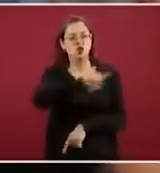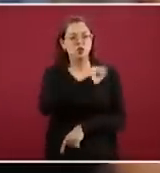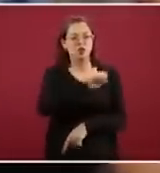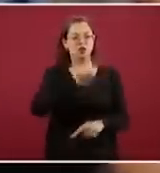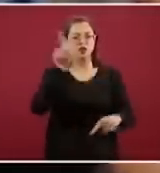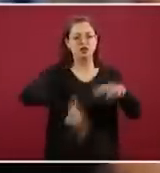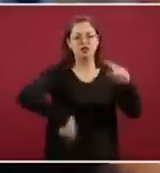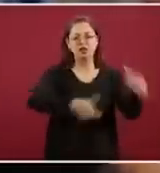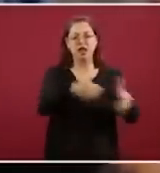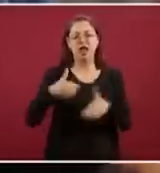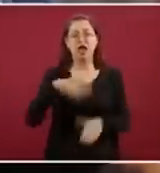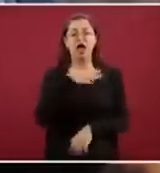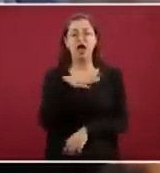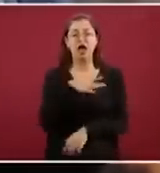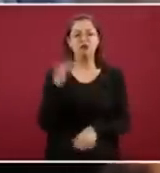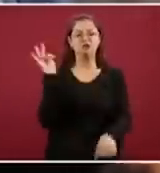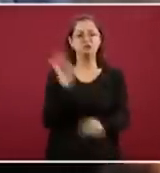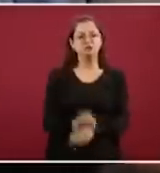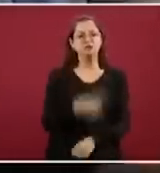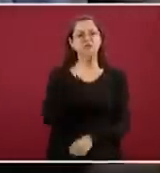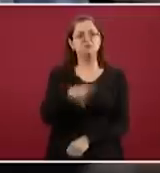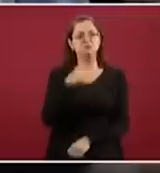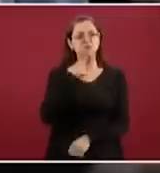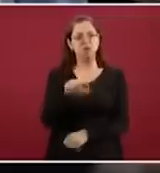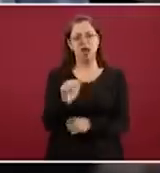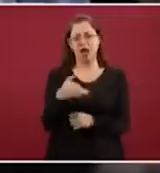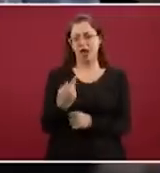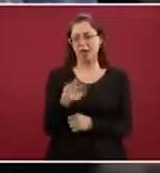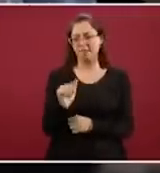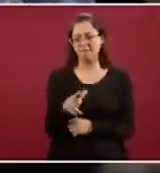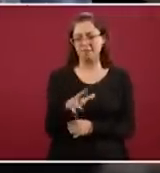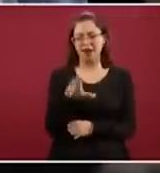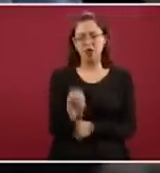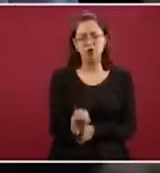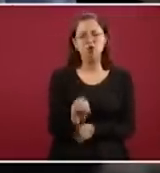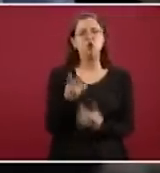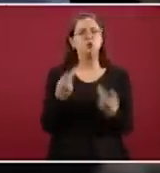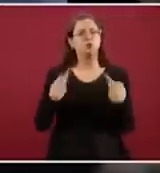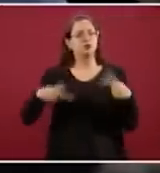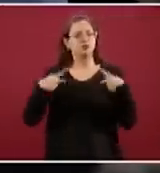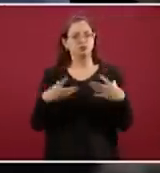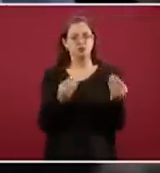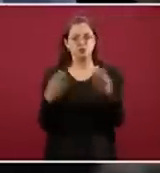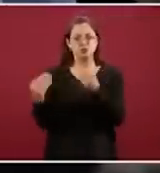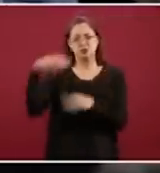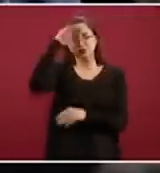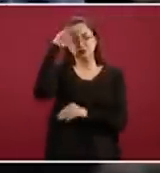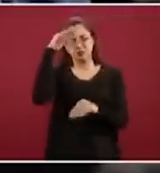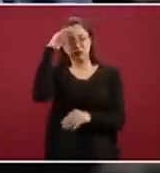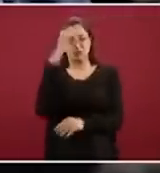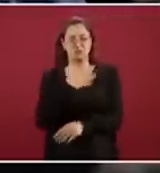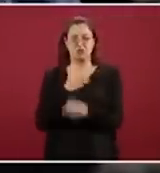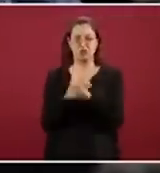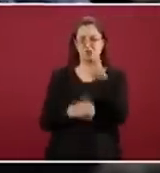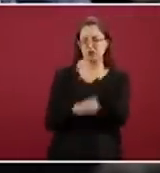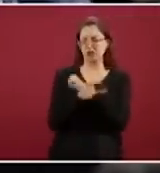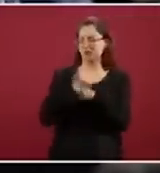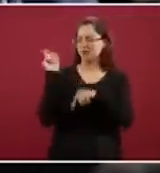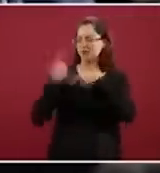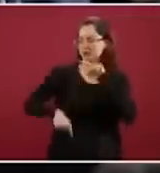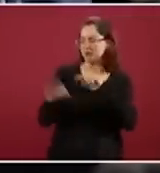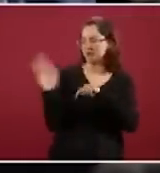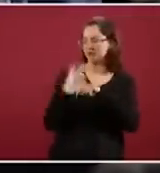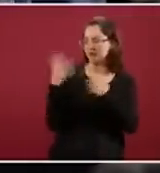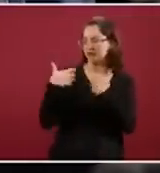poco pensando en que hay quienes se consideran afectados porque los bienes podrían ser asegurados